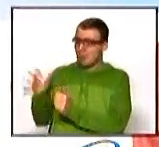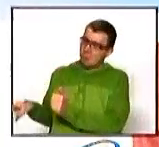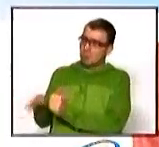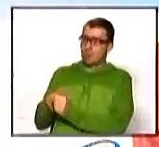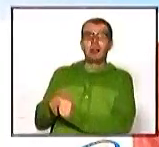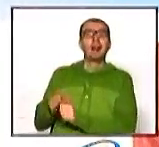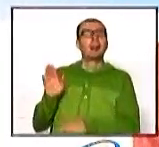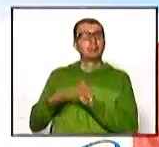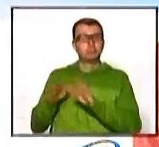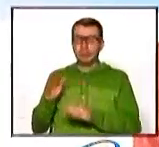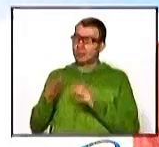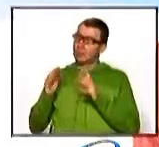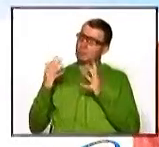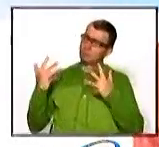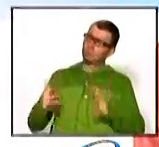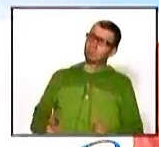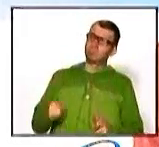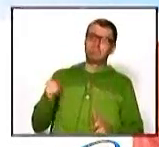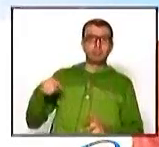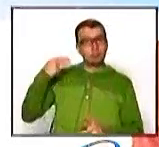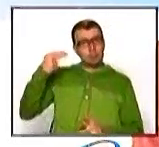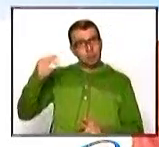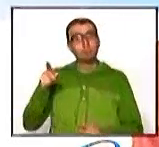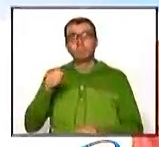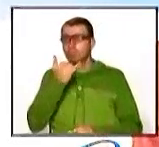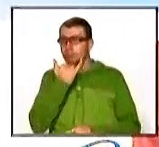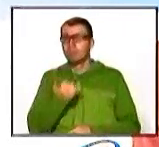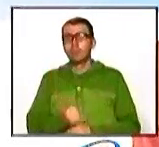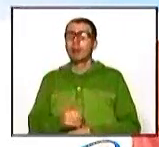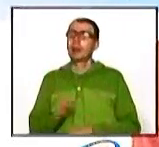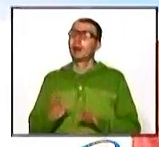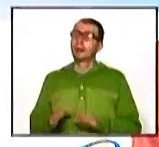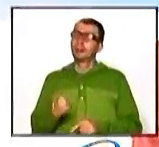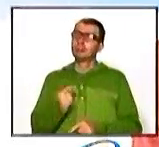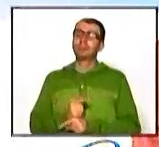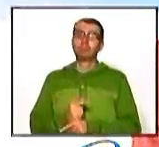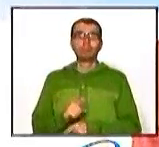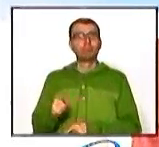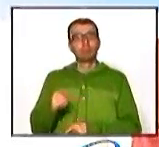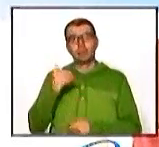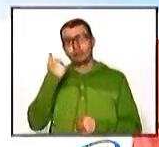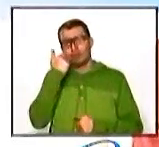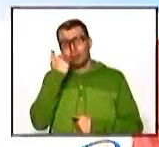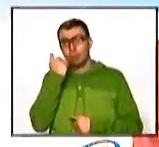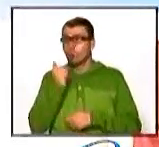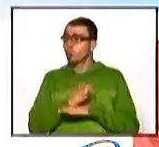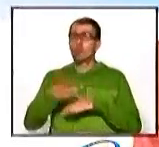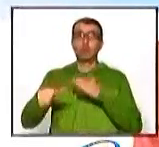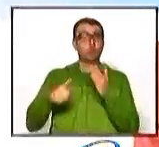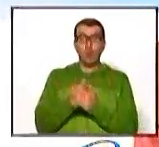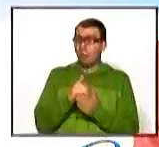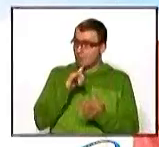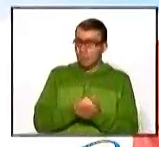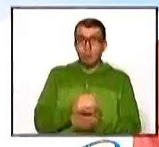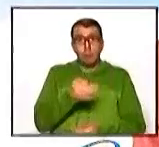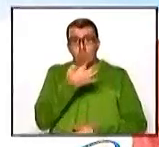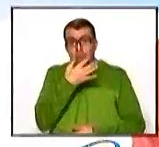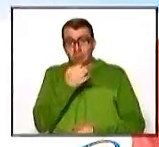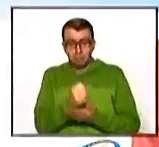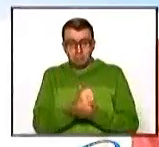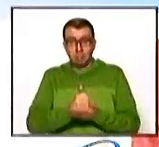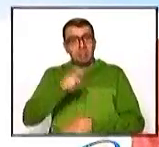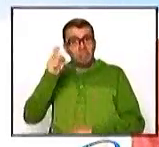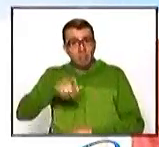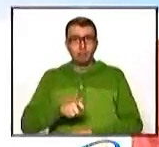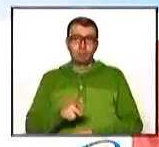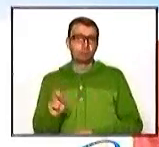clínica, que uno dice, es increíble, pues, que sucedan cosas. Y ahí es donde uno dice, las enfermedades no todas se tratan con pasticas.